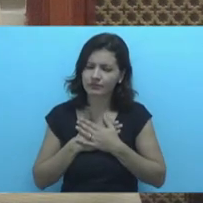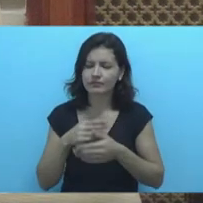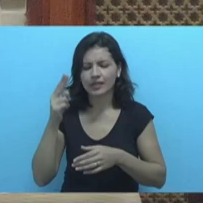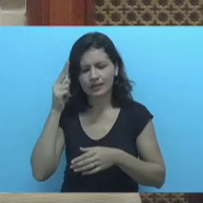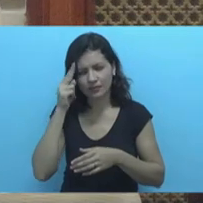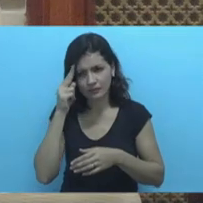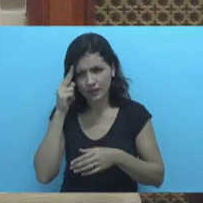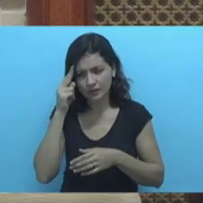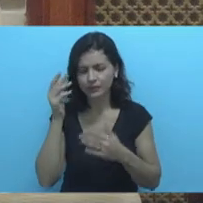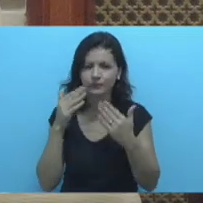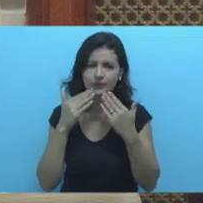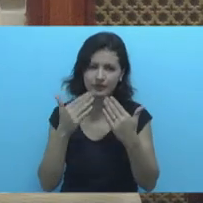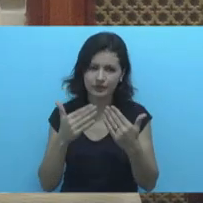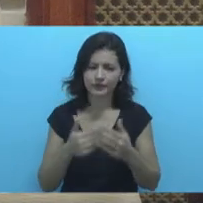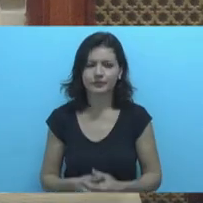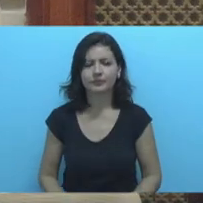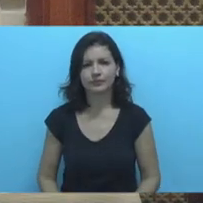respeto. Muchas gracias.